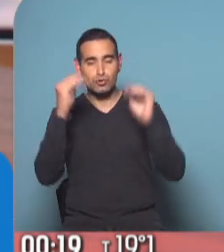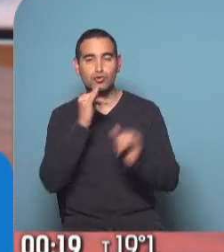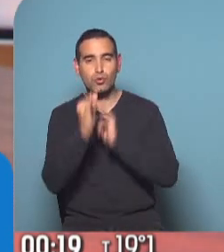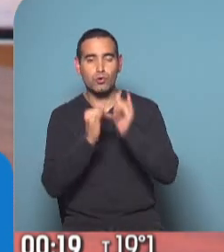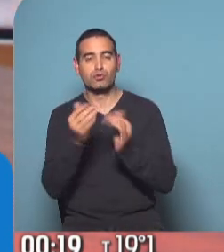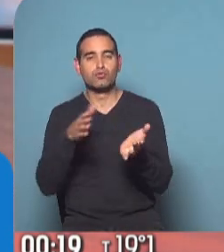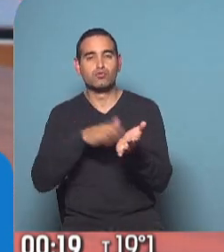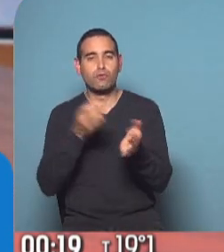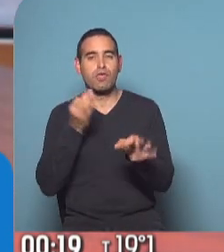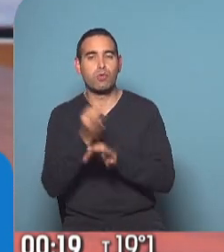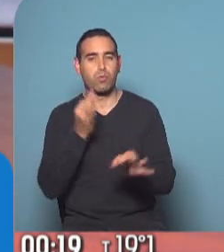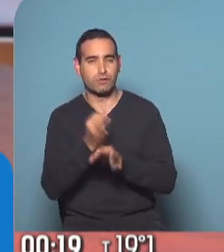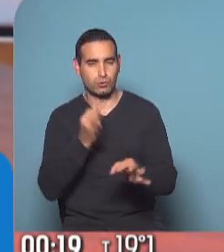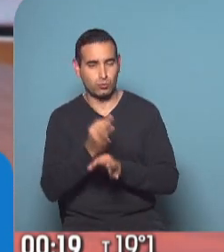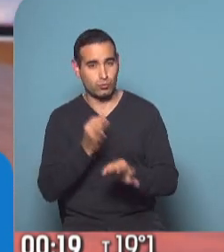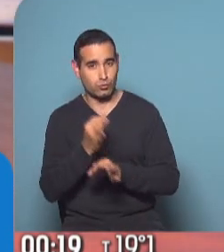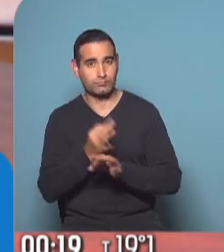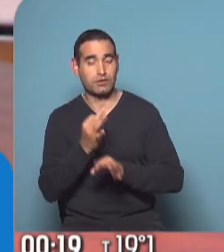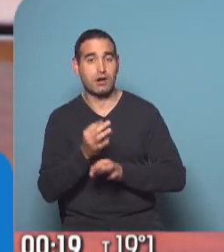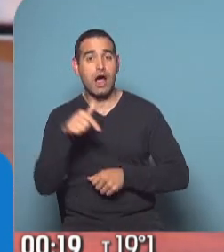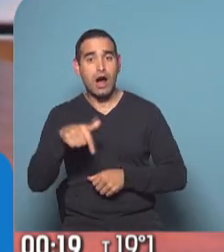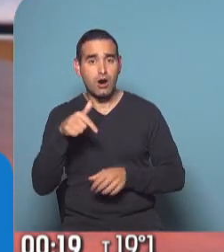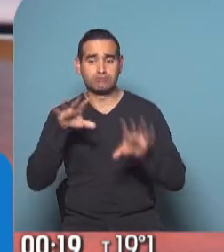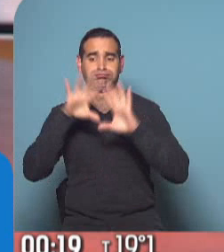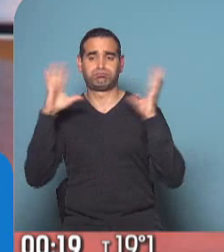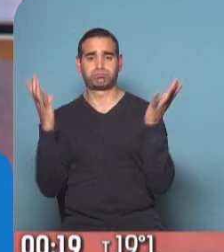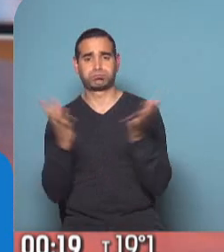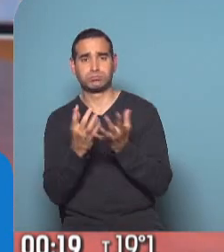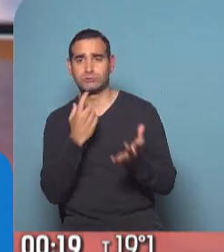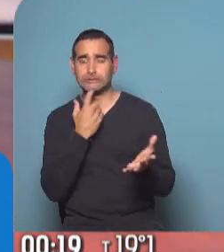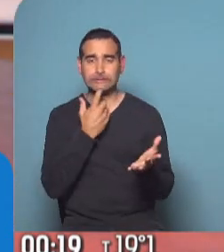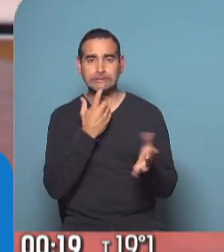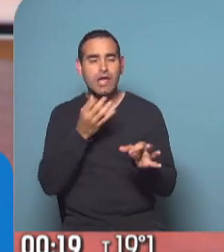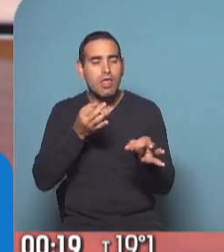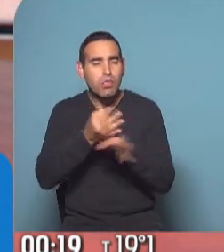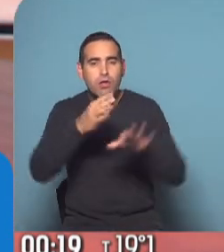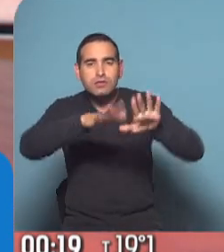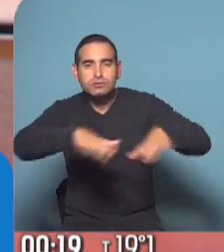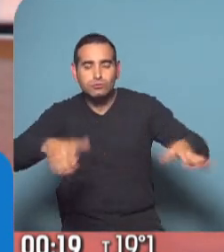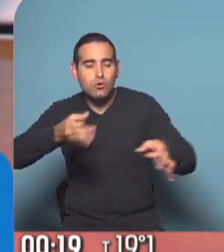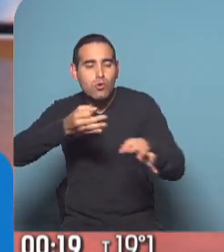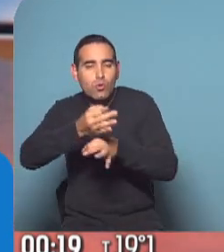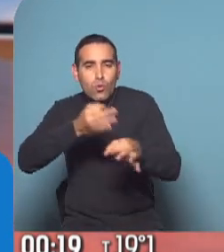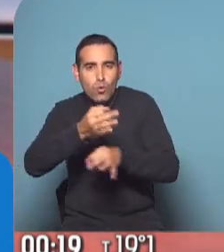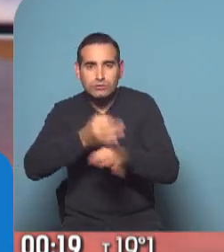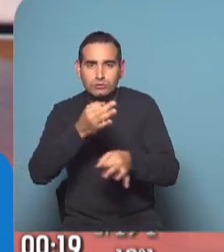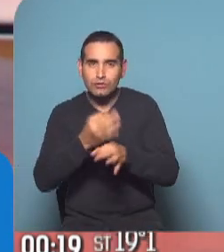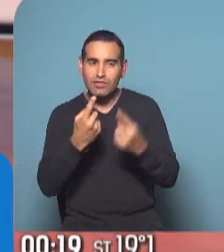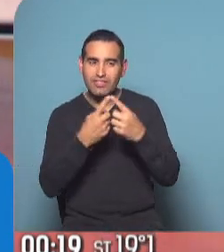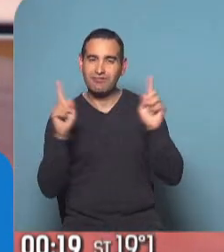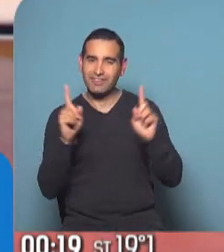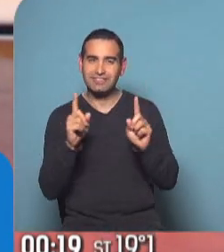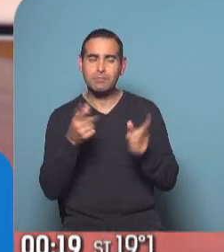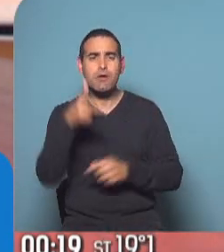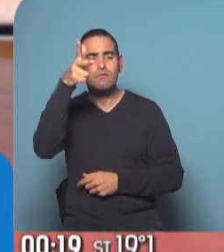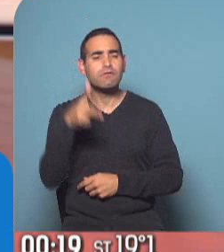global tratar de educar chicos de una manera bastante particular que